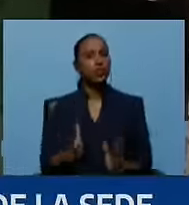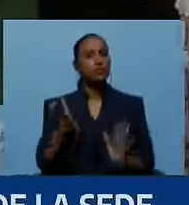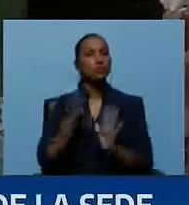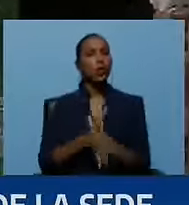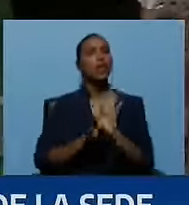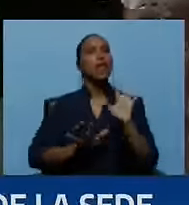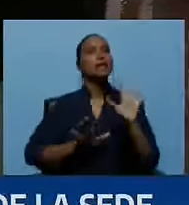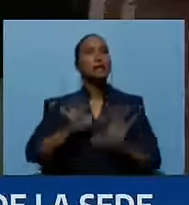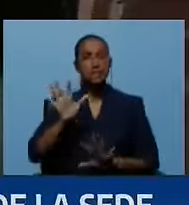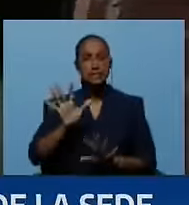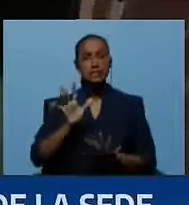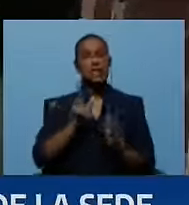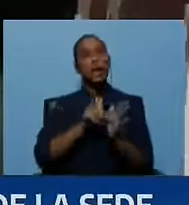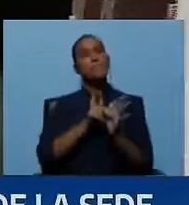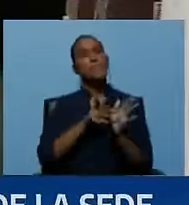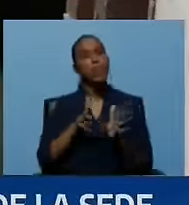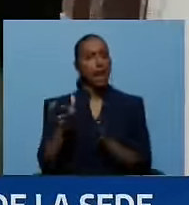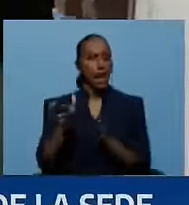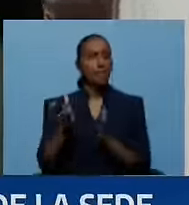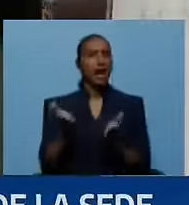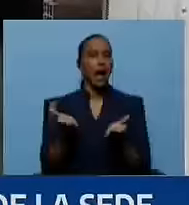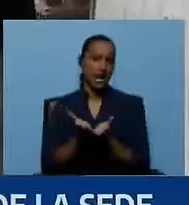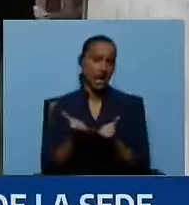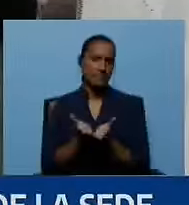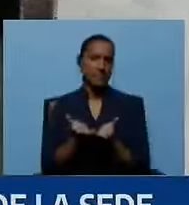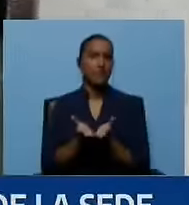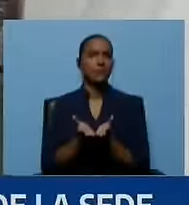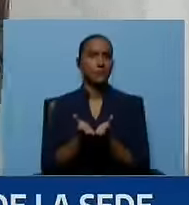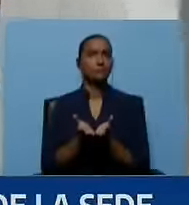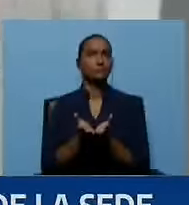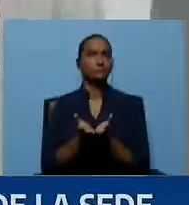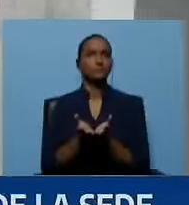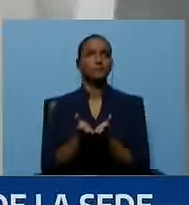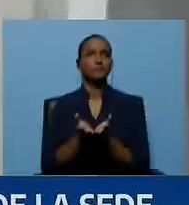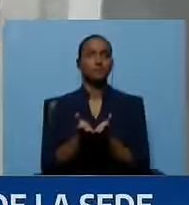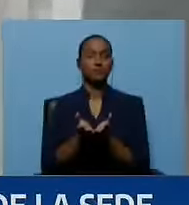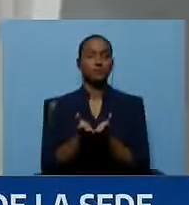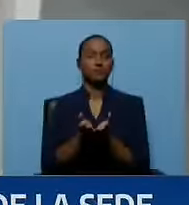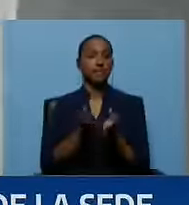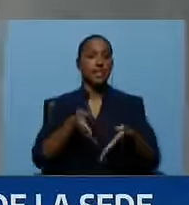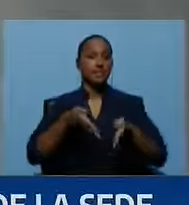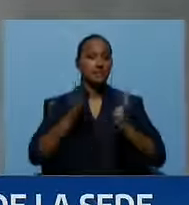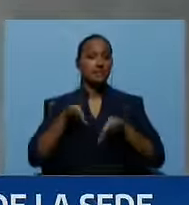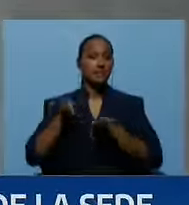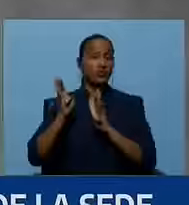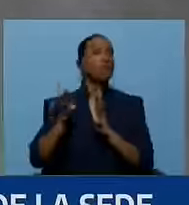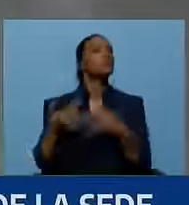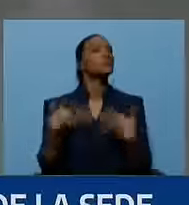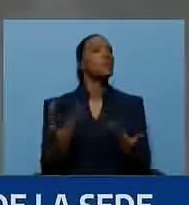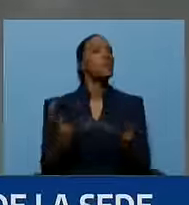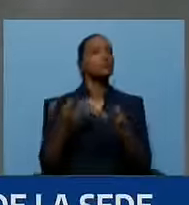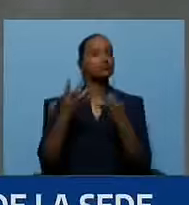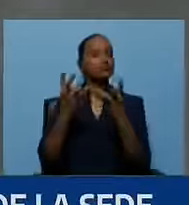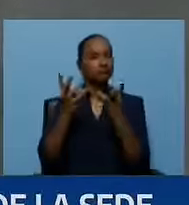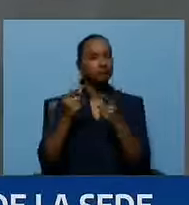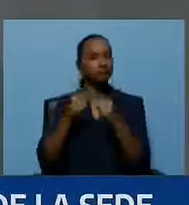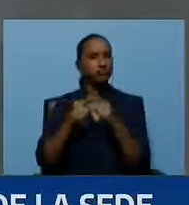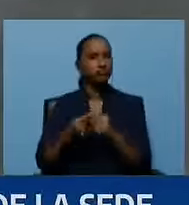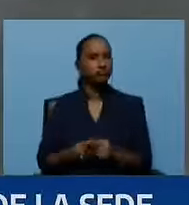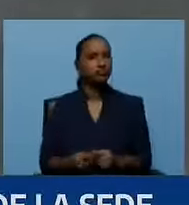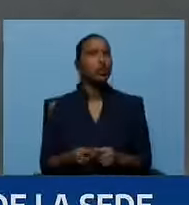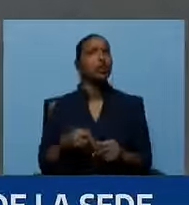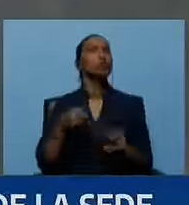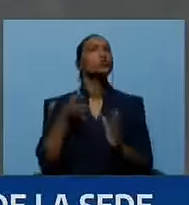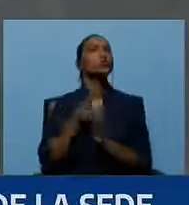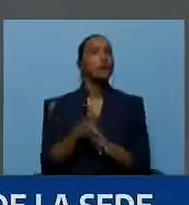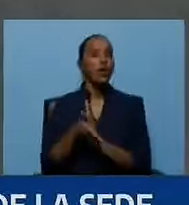académicos, 300 estudiantes por cada turno que harían vida en este edificio académico, que además tiene una integración con el entorno del Bosque de Pipe, que